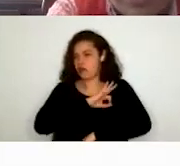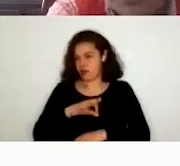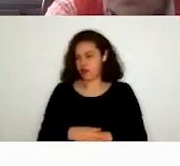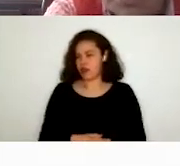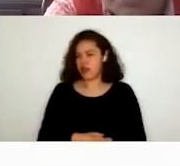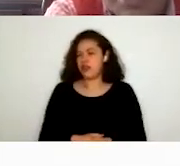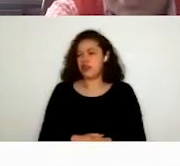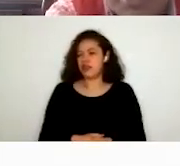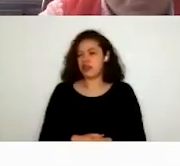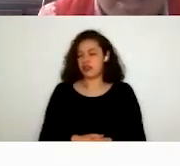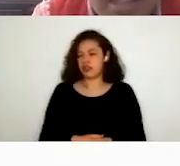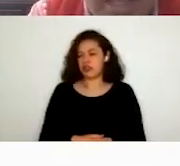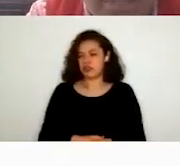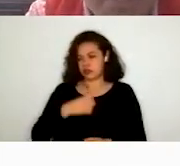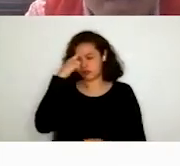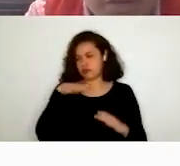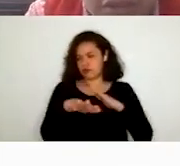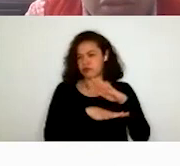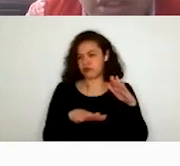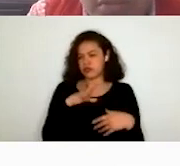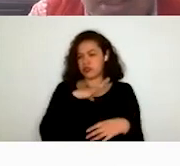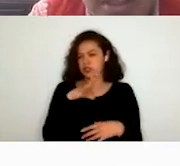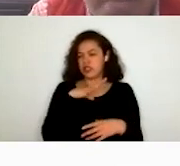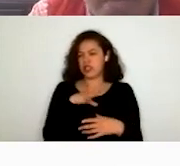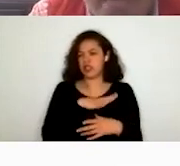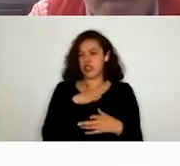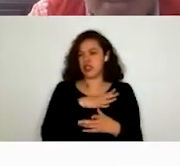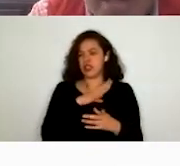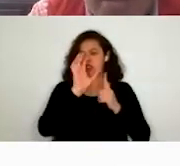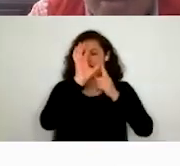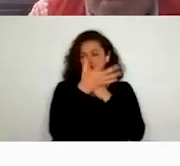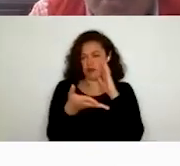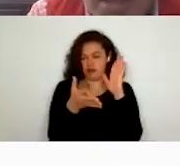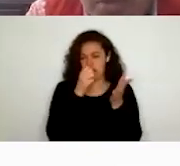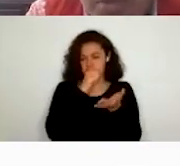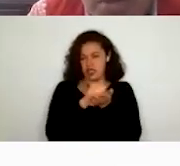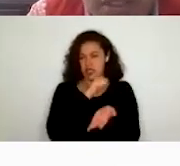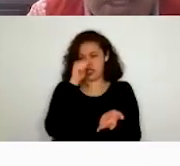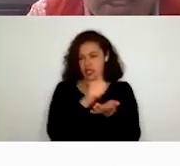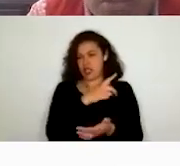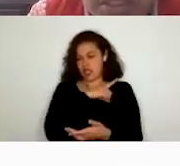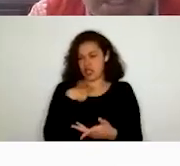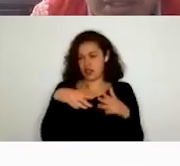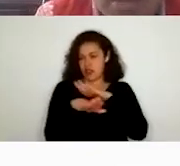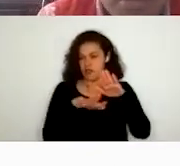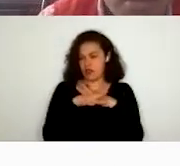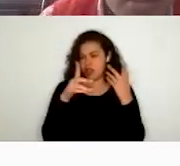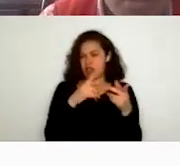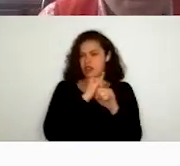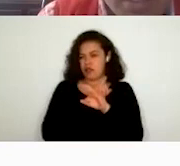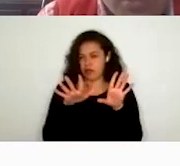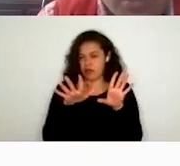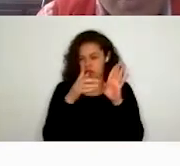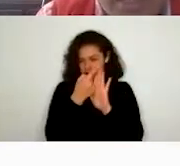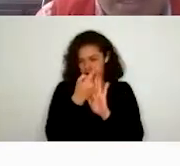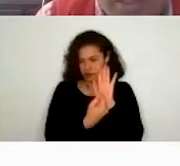Aquí los términos de referencia nos hablan de que el acta de constitución del comité deberá contener como mínimo los siguientes datos: